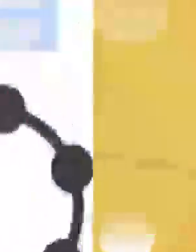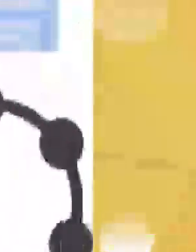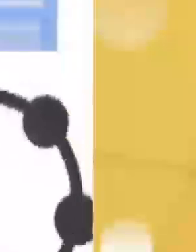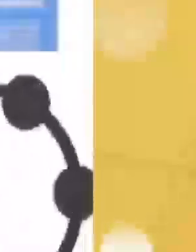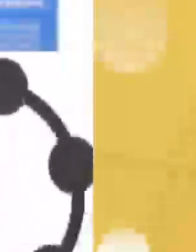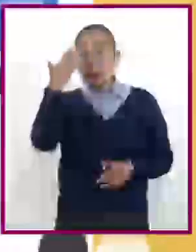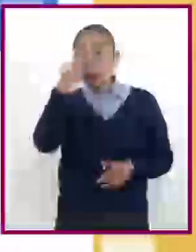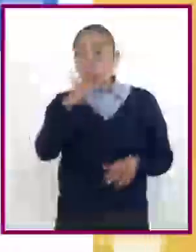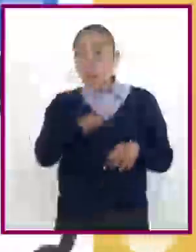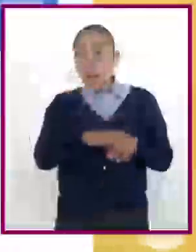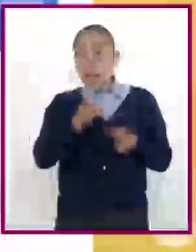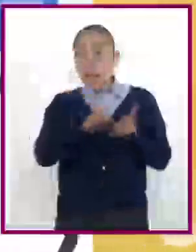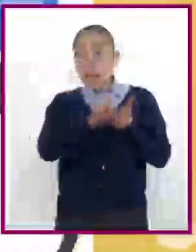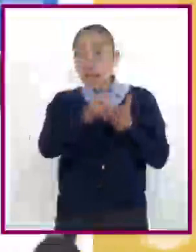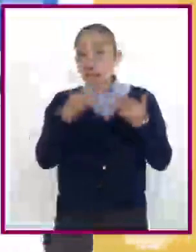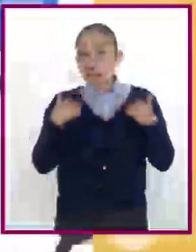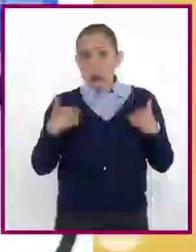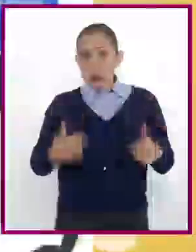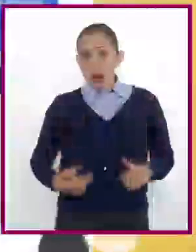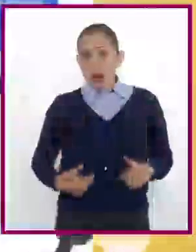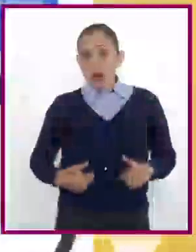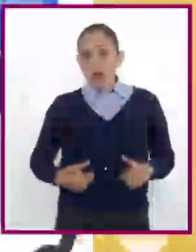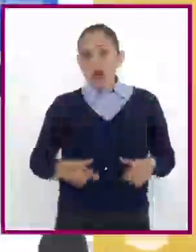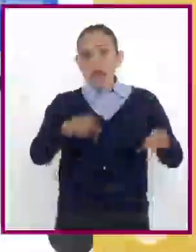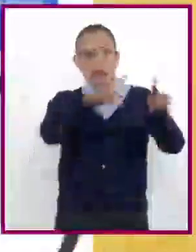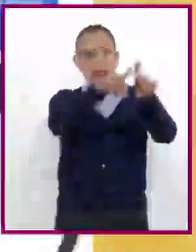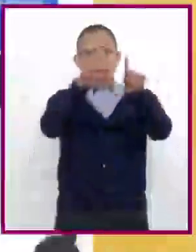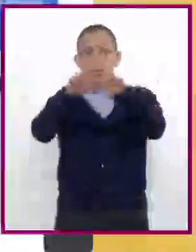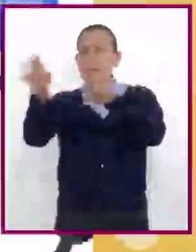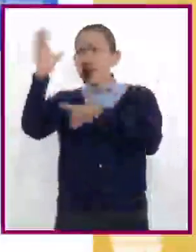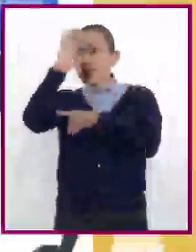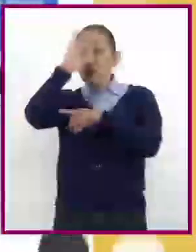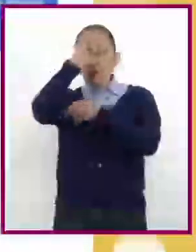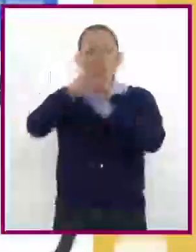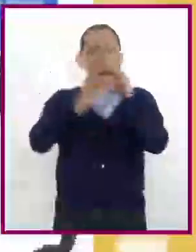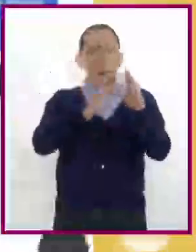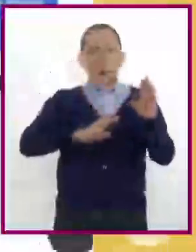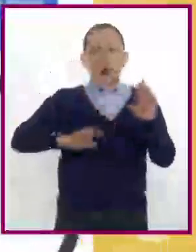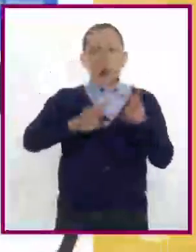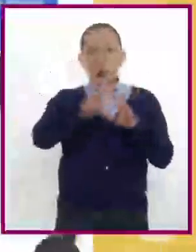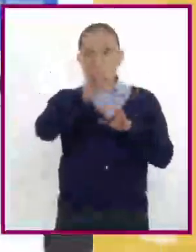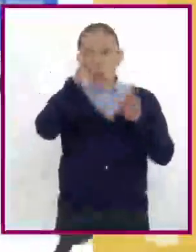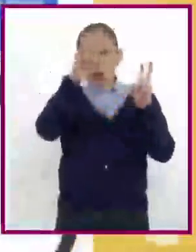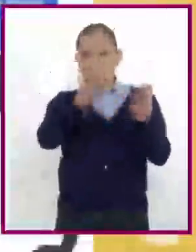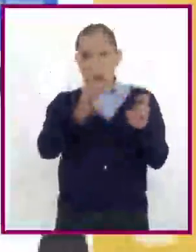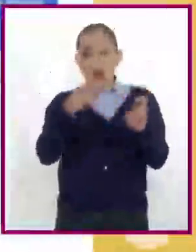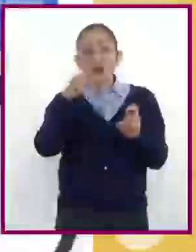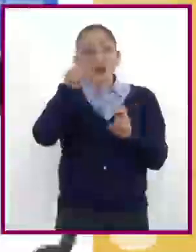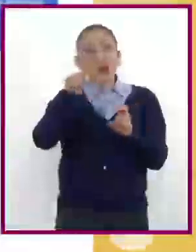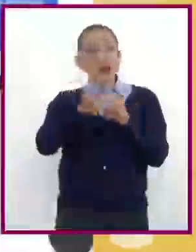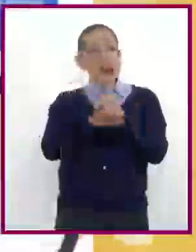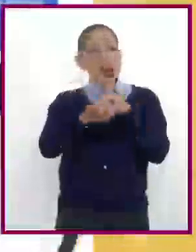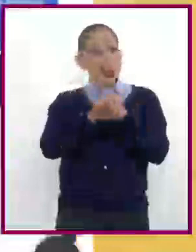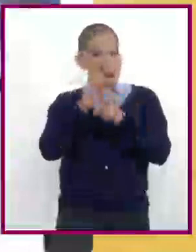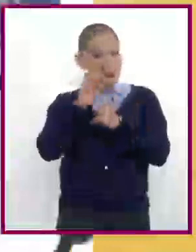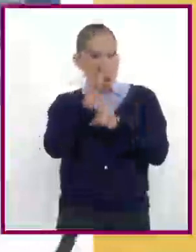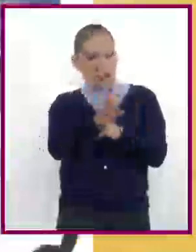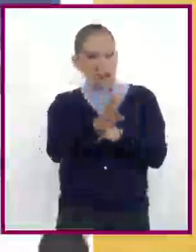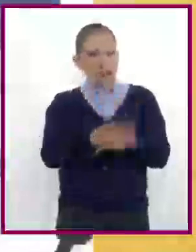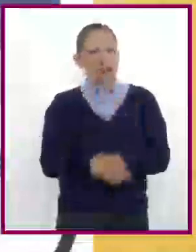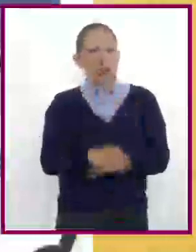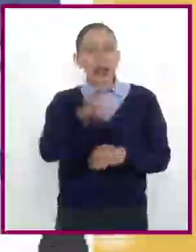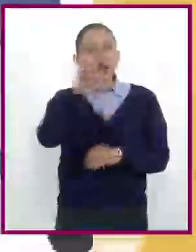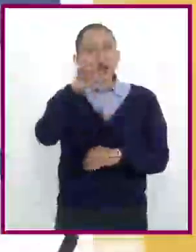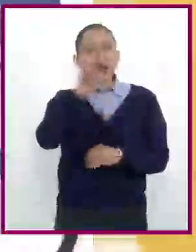Para saber más sobre derechos humanos, la diversidad cultural en el mundo y otros temas, consulta la página electrónica